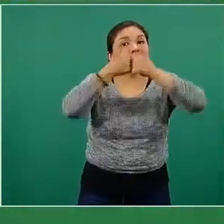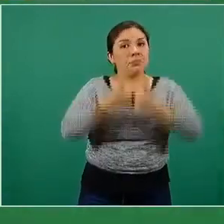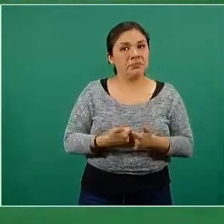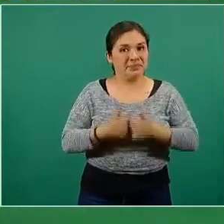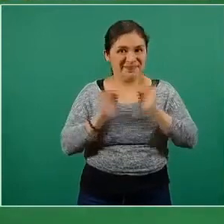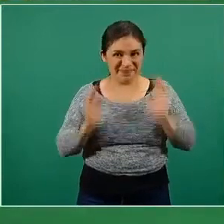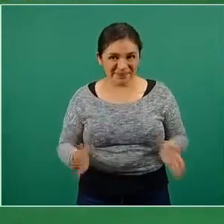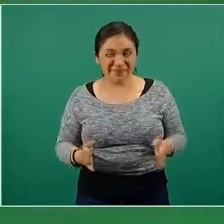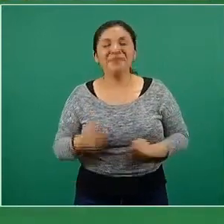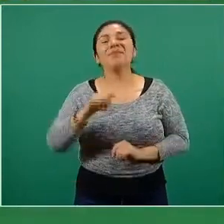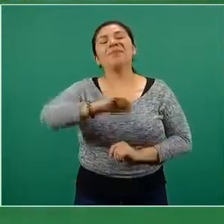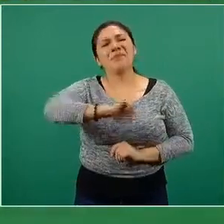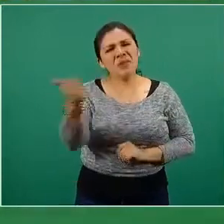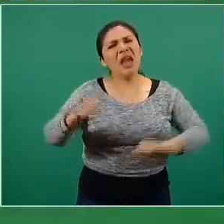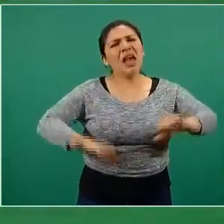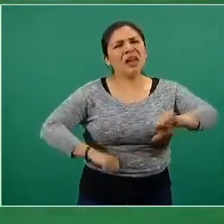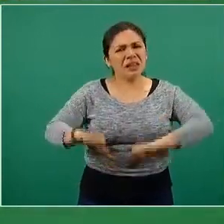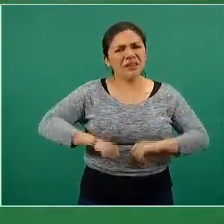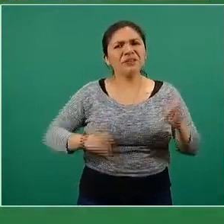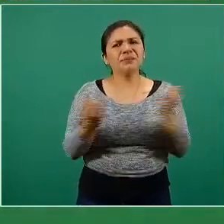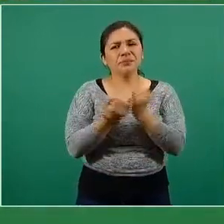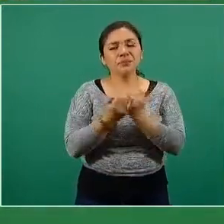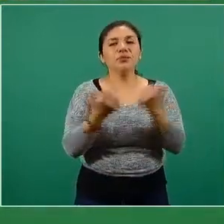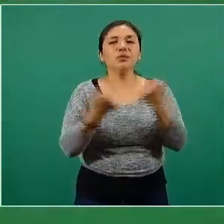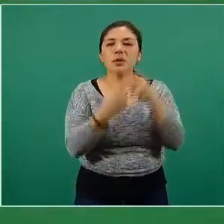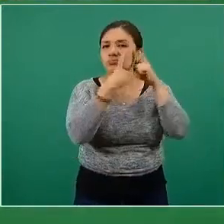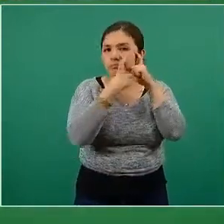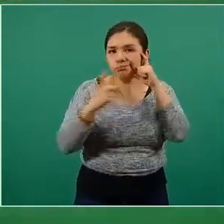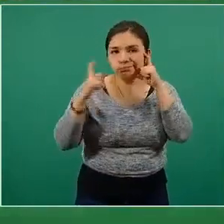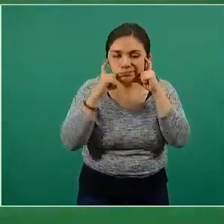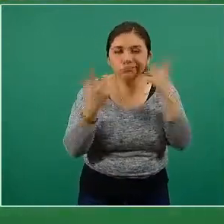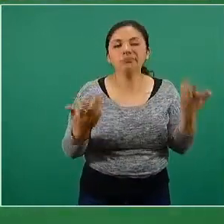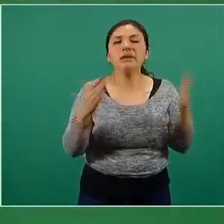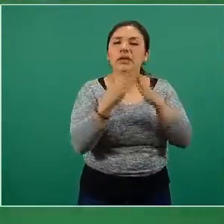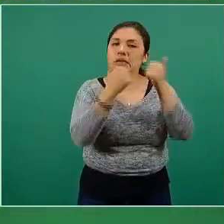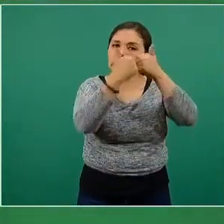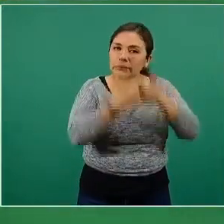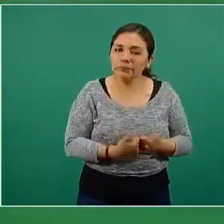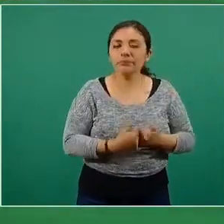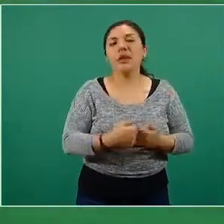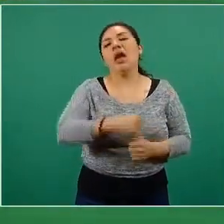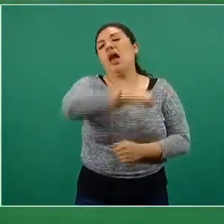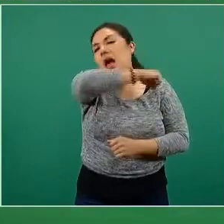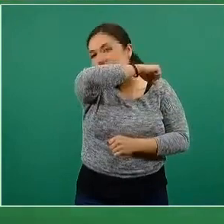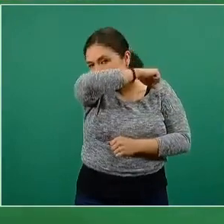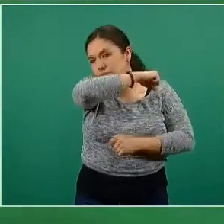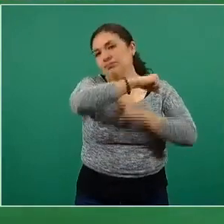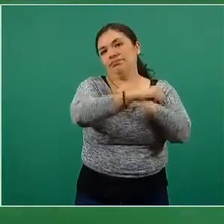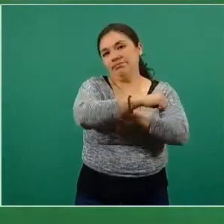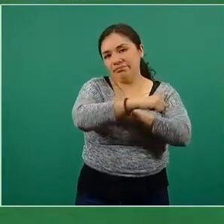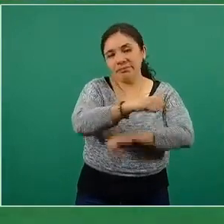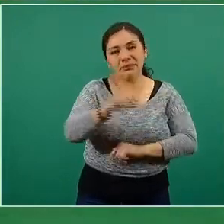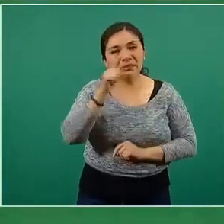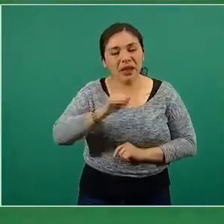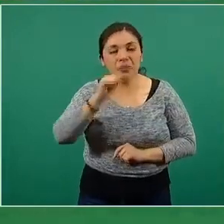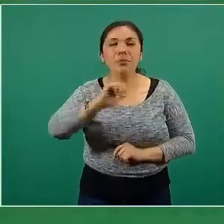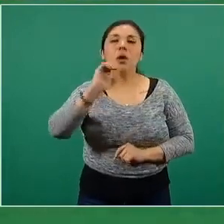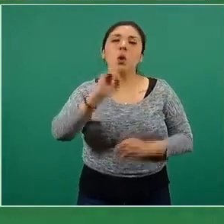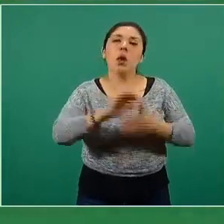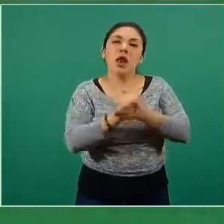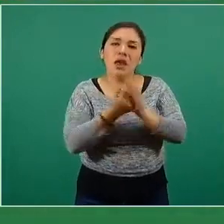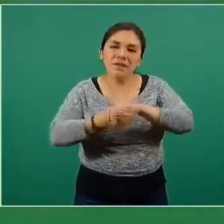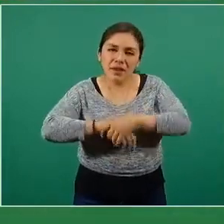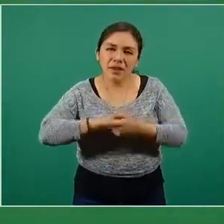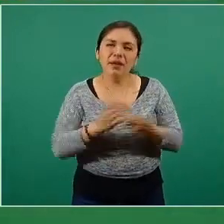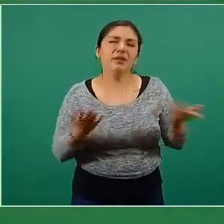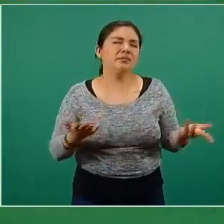otras actividades, ya mencionamos el uso del cubrebocas, el mantenerse en casa, el estornudo de etiqueta, el lavado de manos,